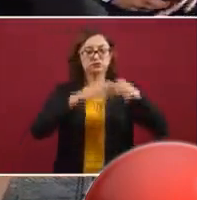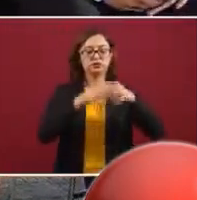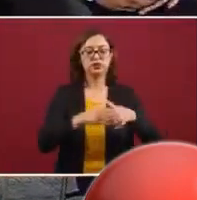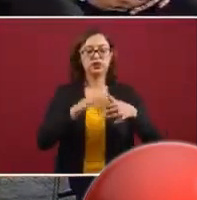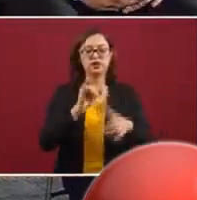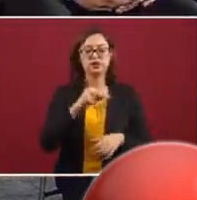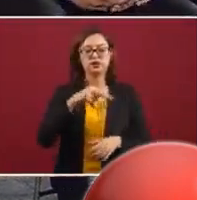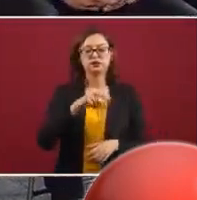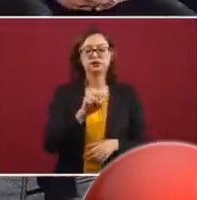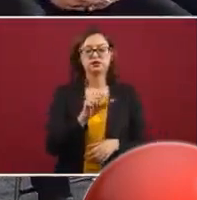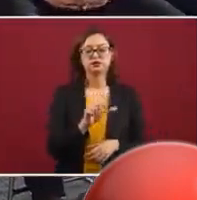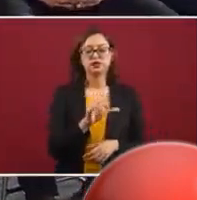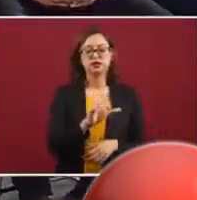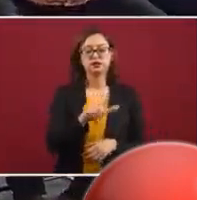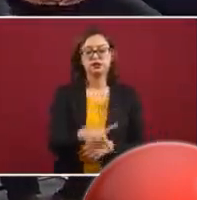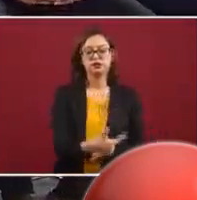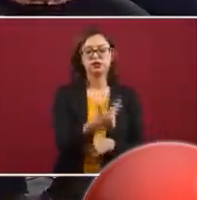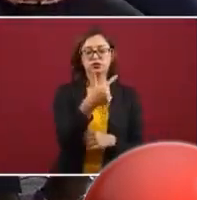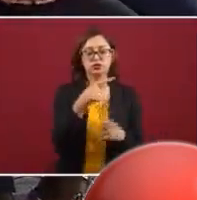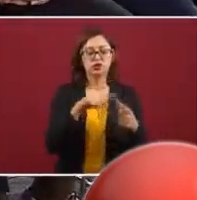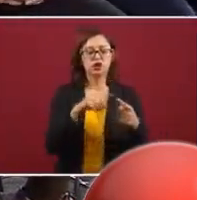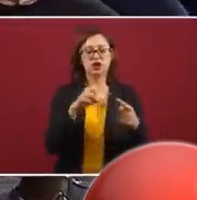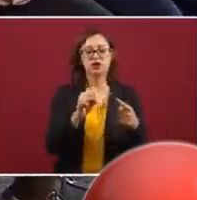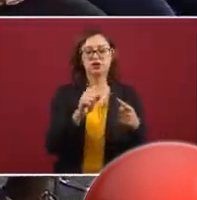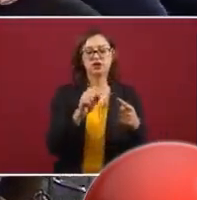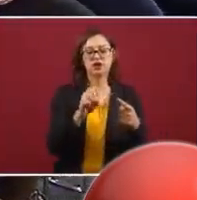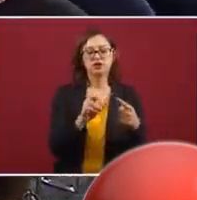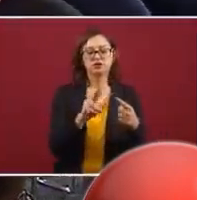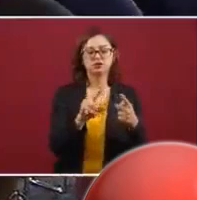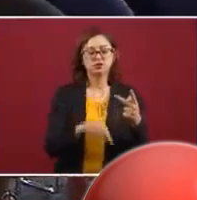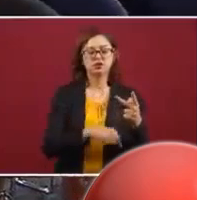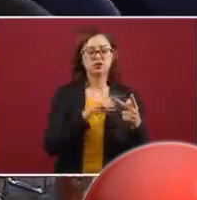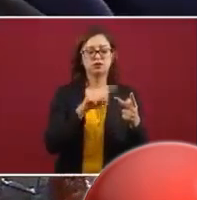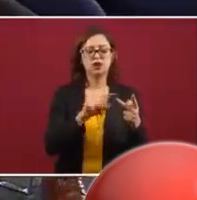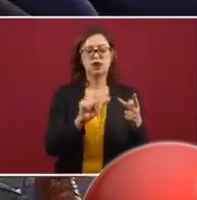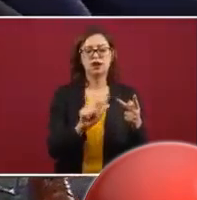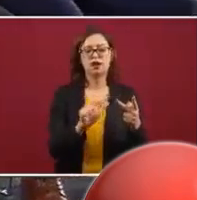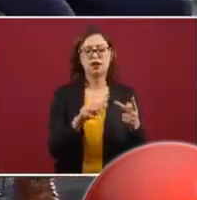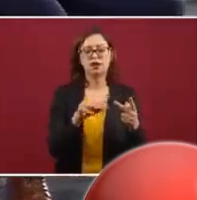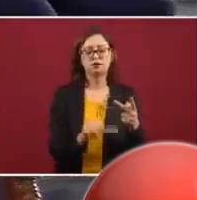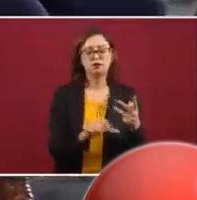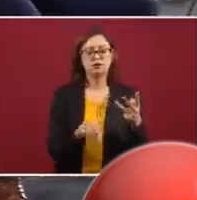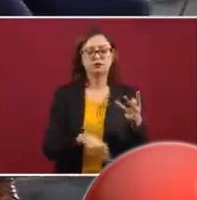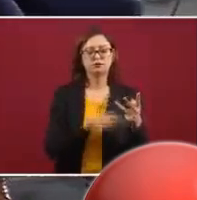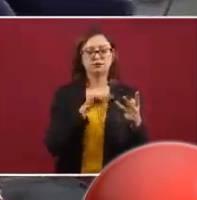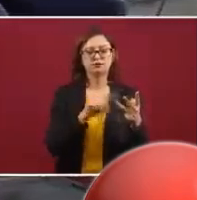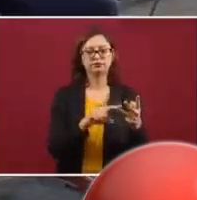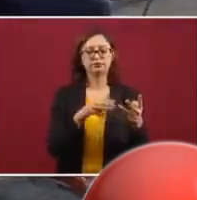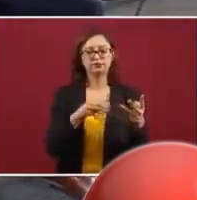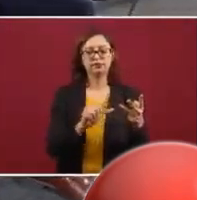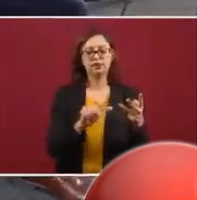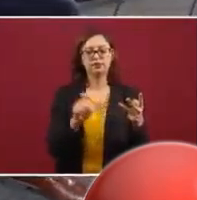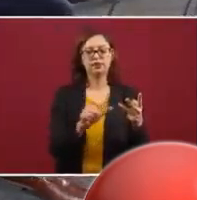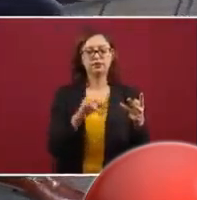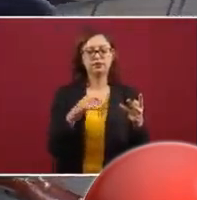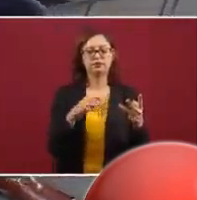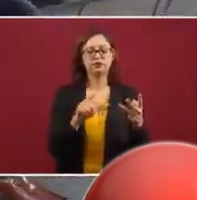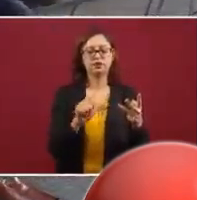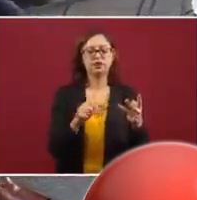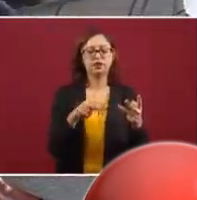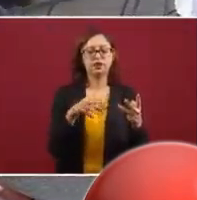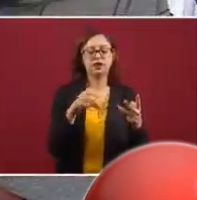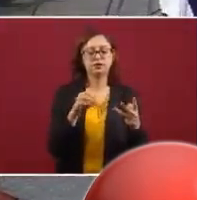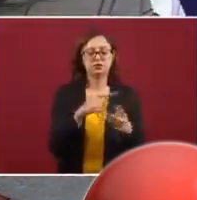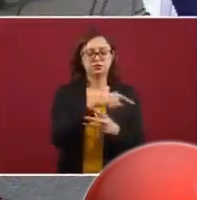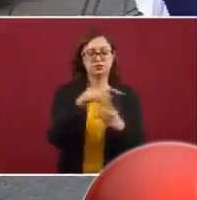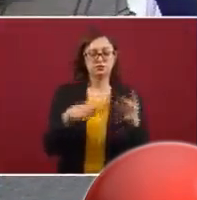12, quien está integrado por Néstor Alonso Martínez Hernández, Alma Lizeth Martínez Hernández, Maximiliano Hernández